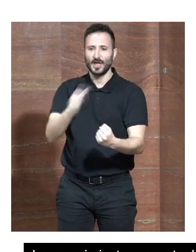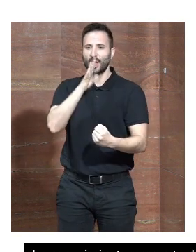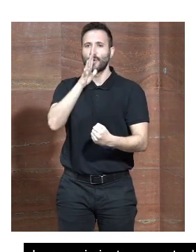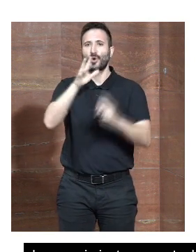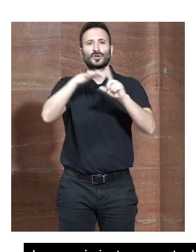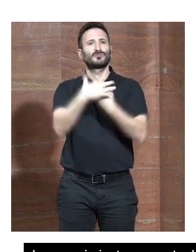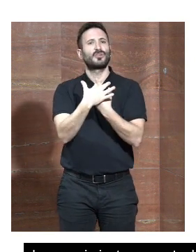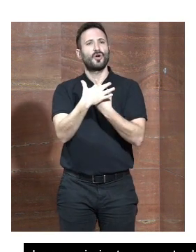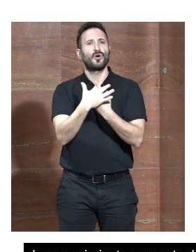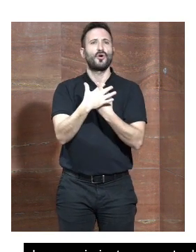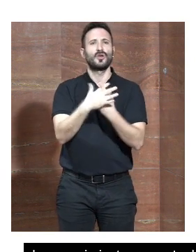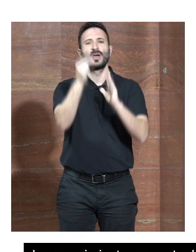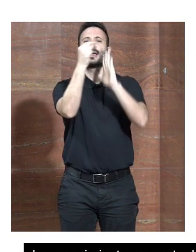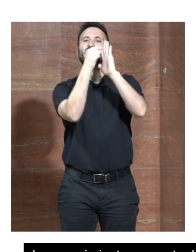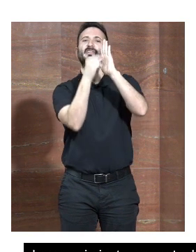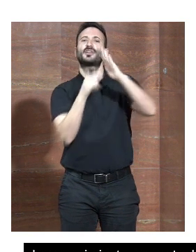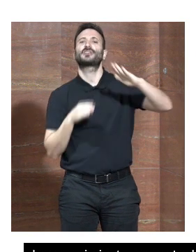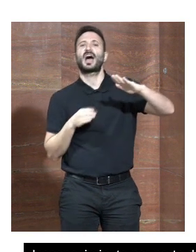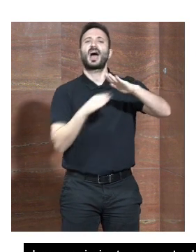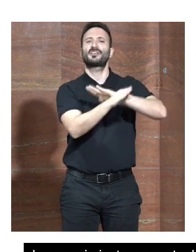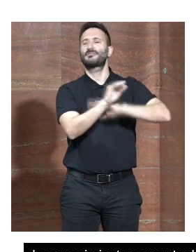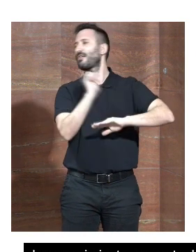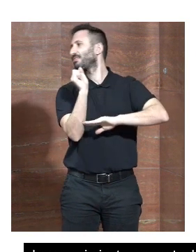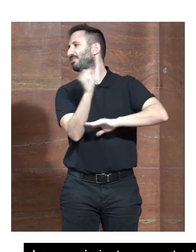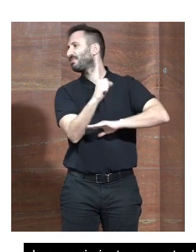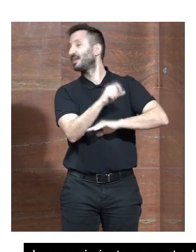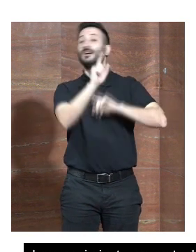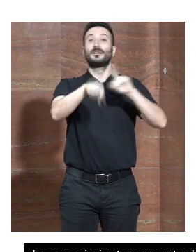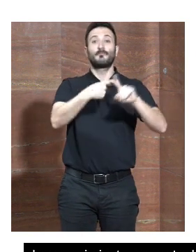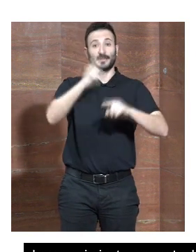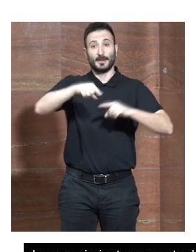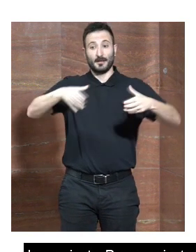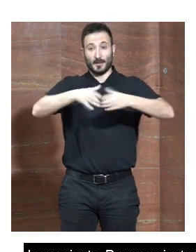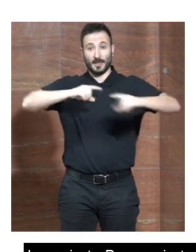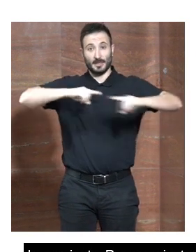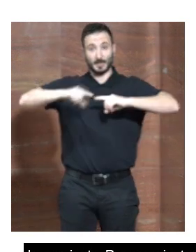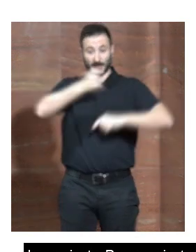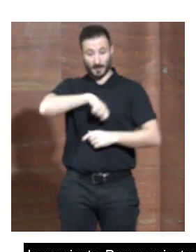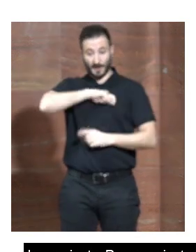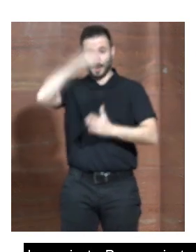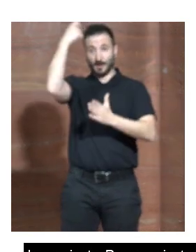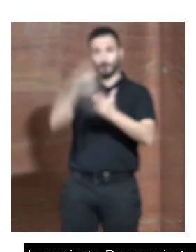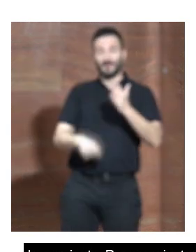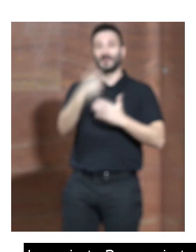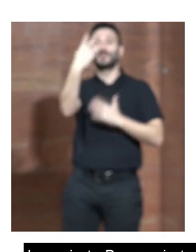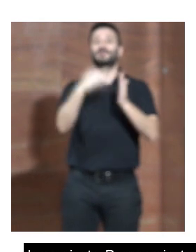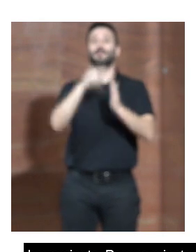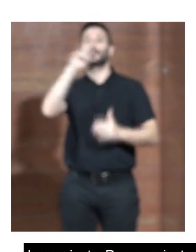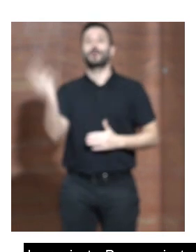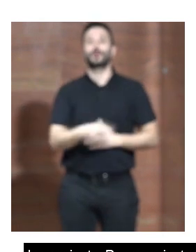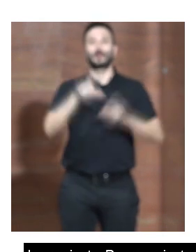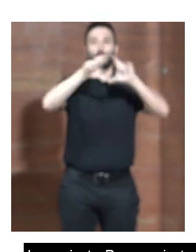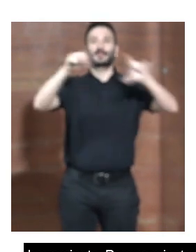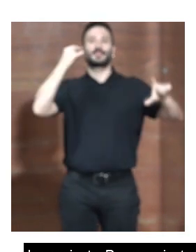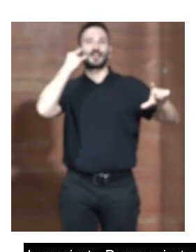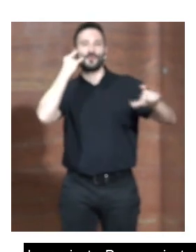los criterios de accesibilidad también previstas en una directiva, aquí en España cuando cae a lo mejor te caen 3.000 euros a un Telefónica, a